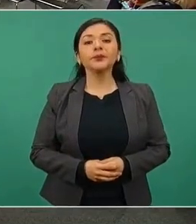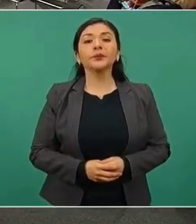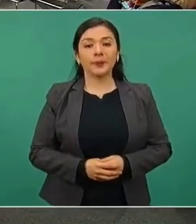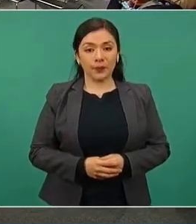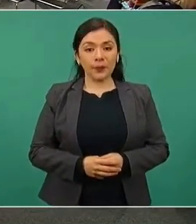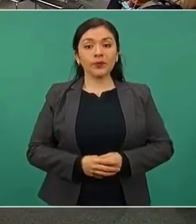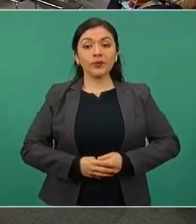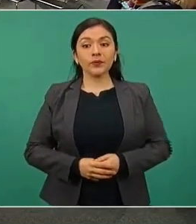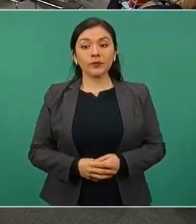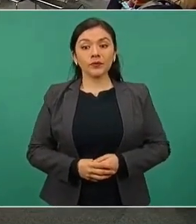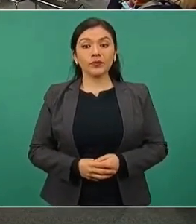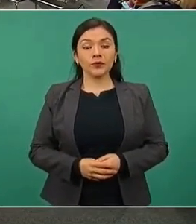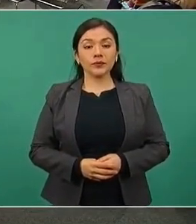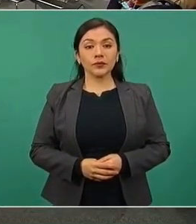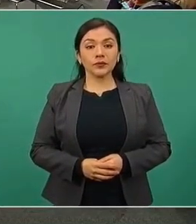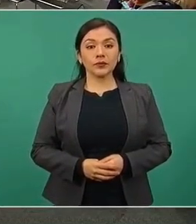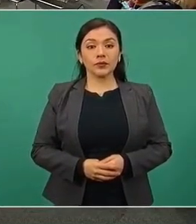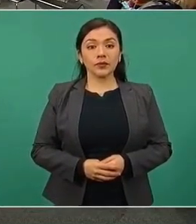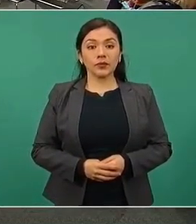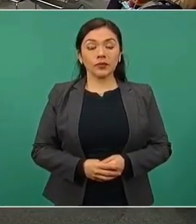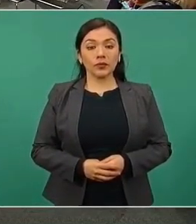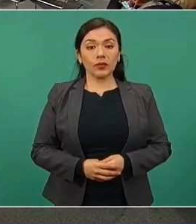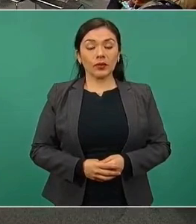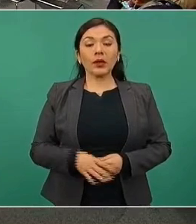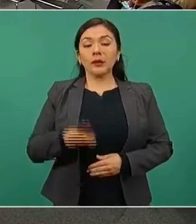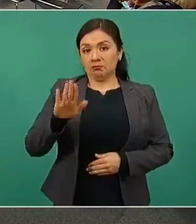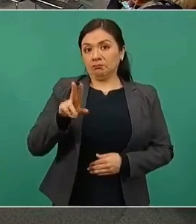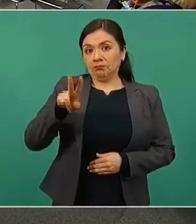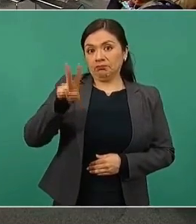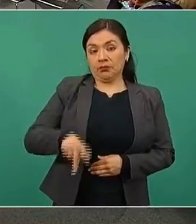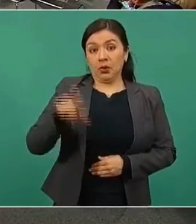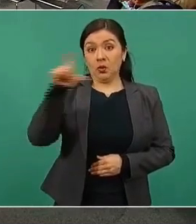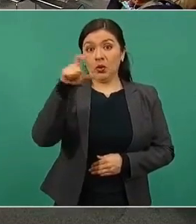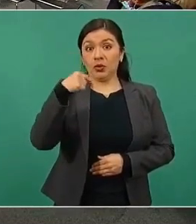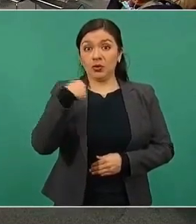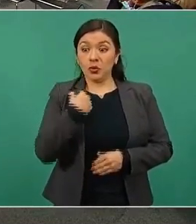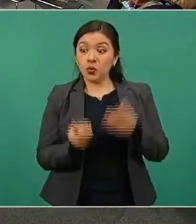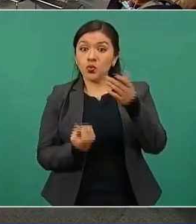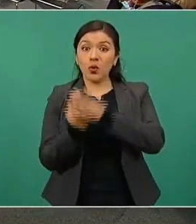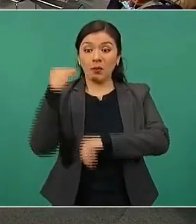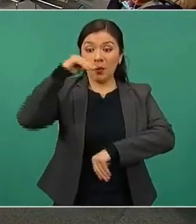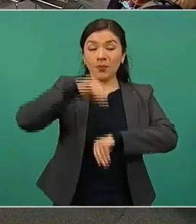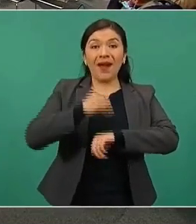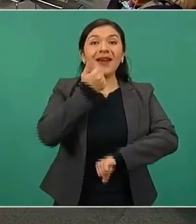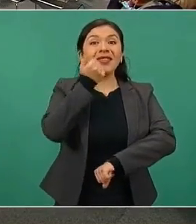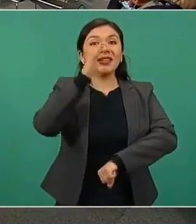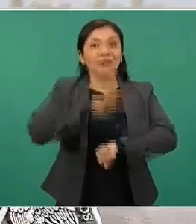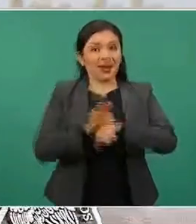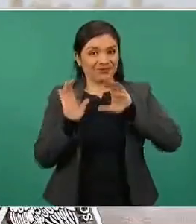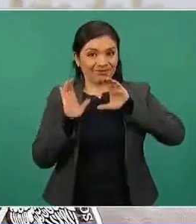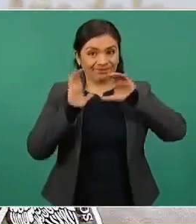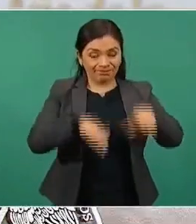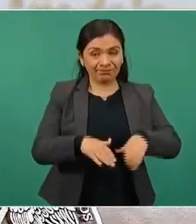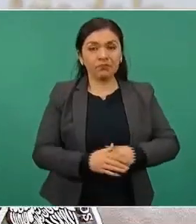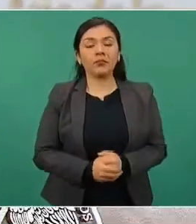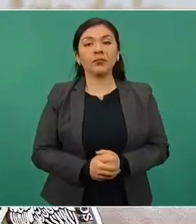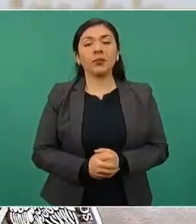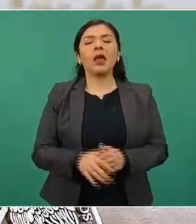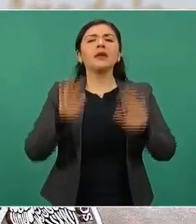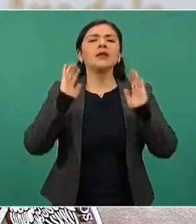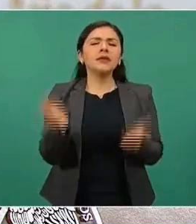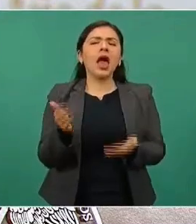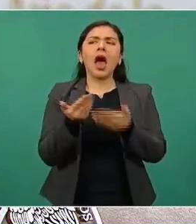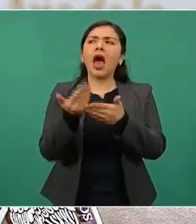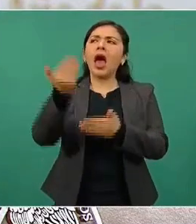Sí, cuando nosotros llegamos a esta administración, ya durante los 15 años